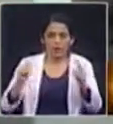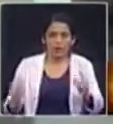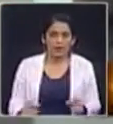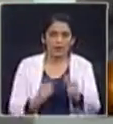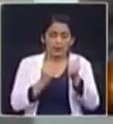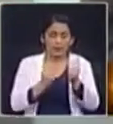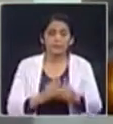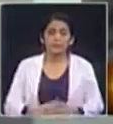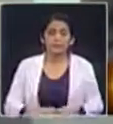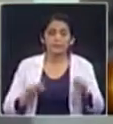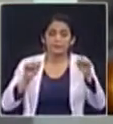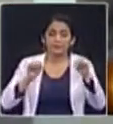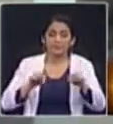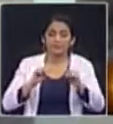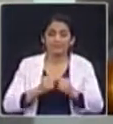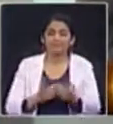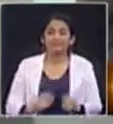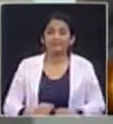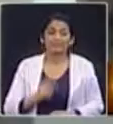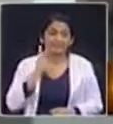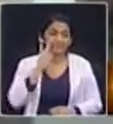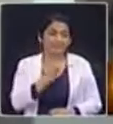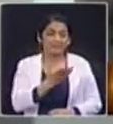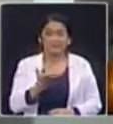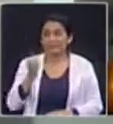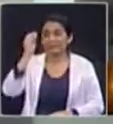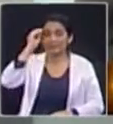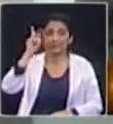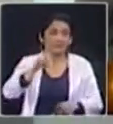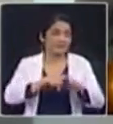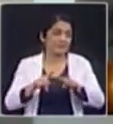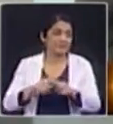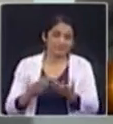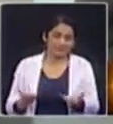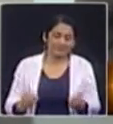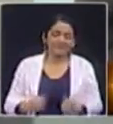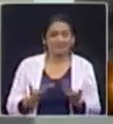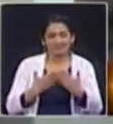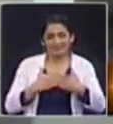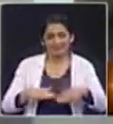novedades desde aquí, desde el recinto legislativo, nos despedimos. Muy buenas tardes.